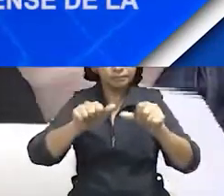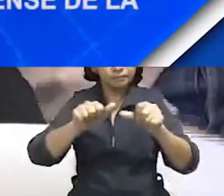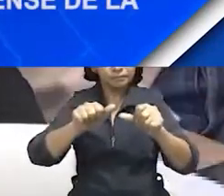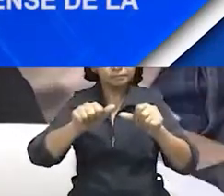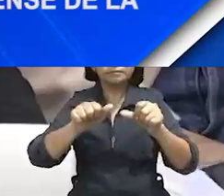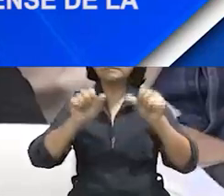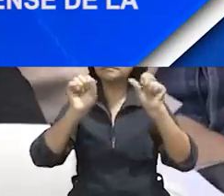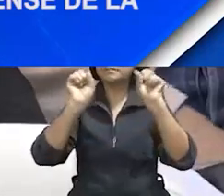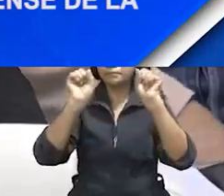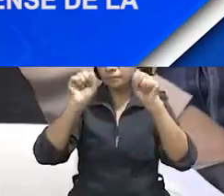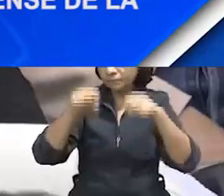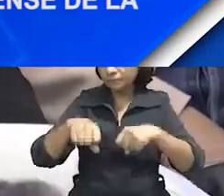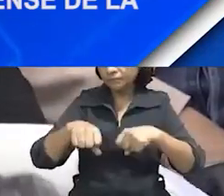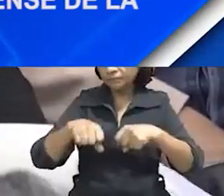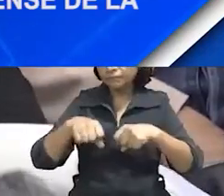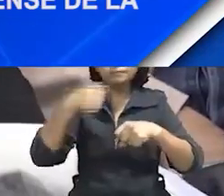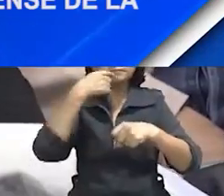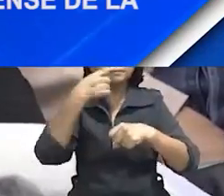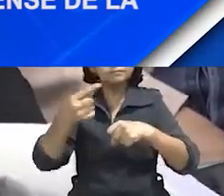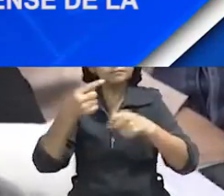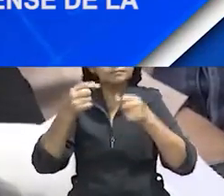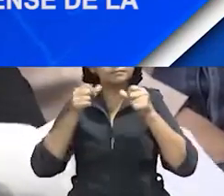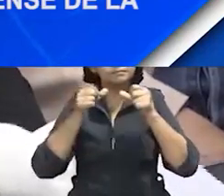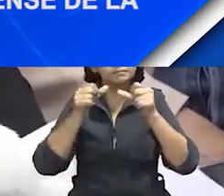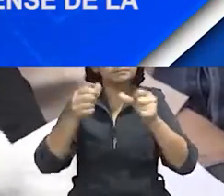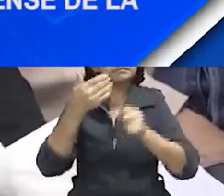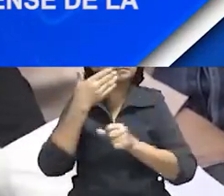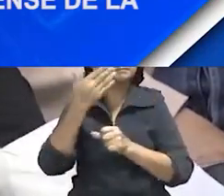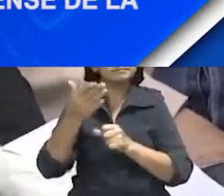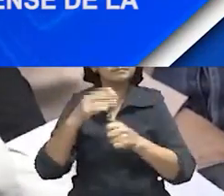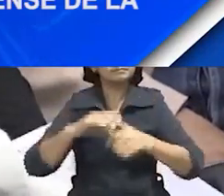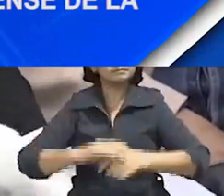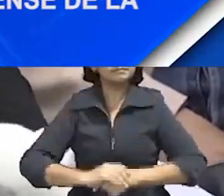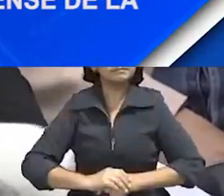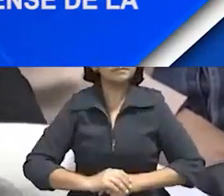las cuales de sin vigencia